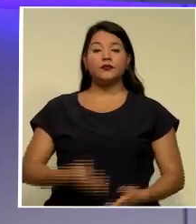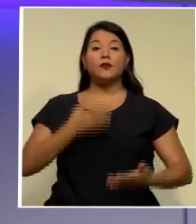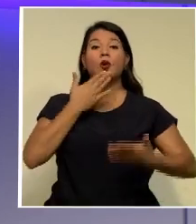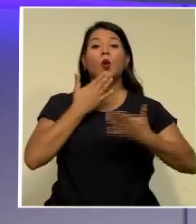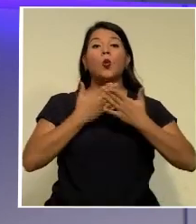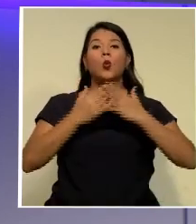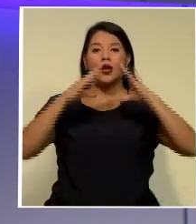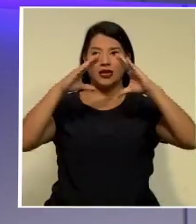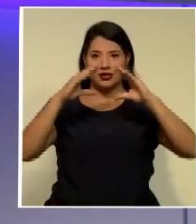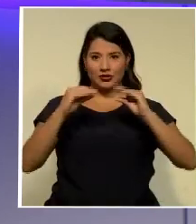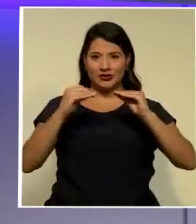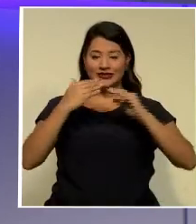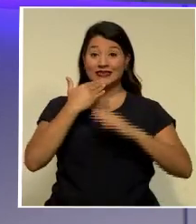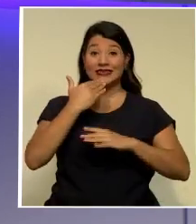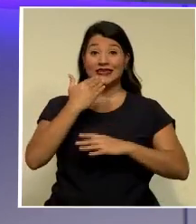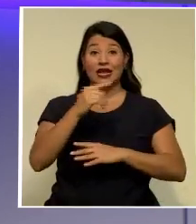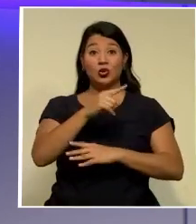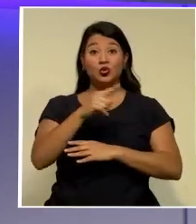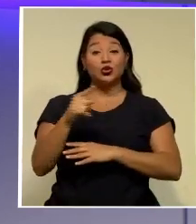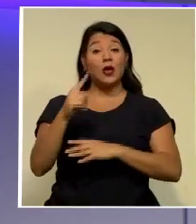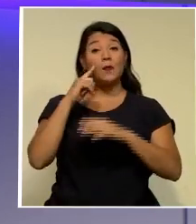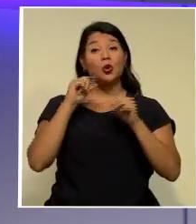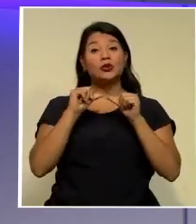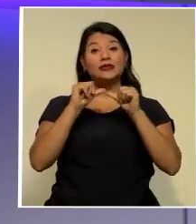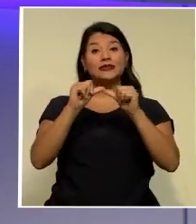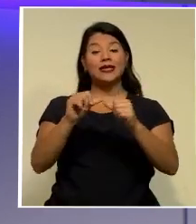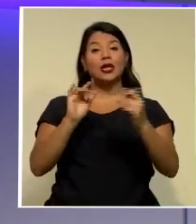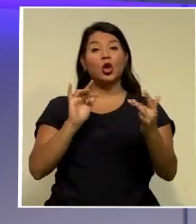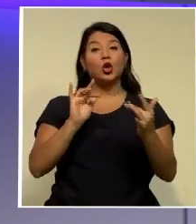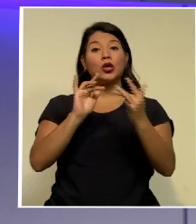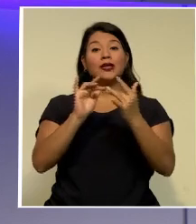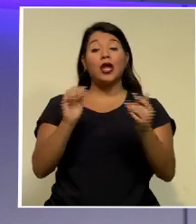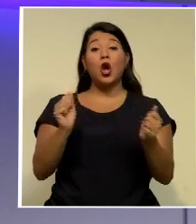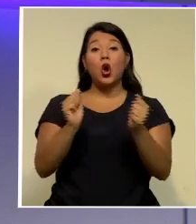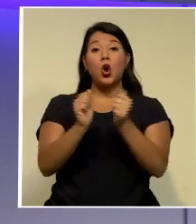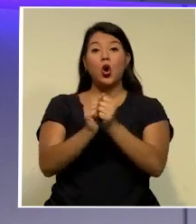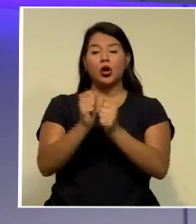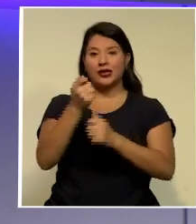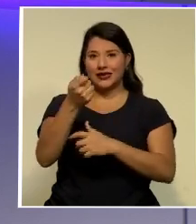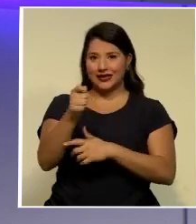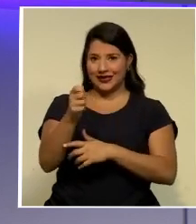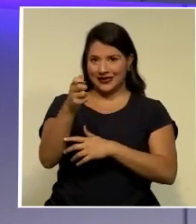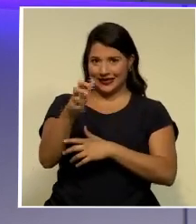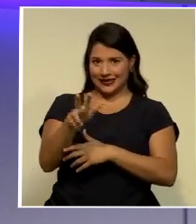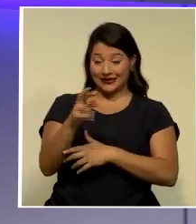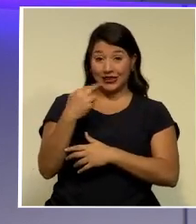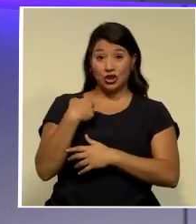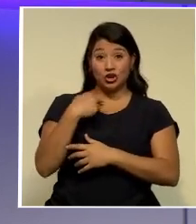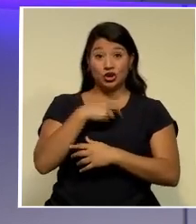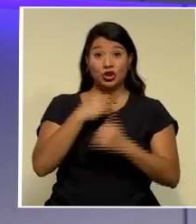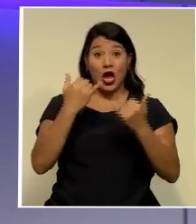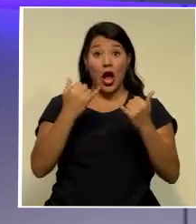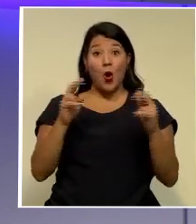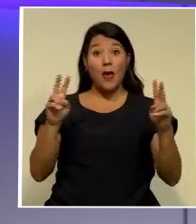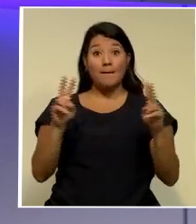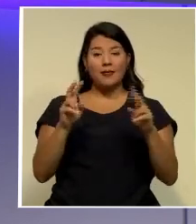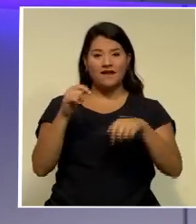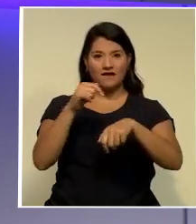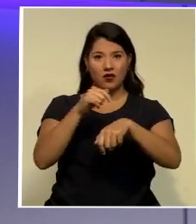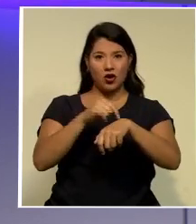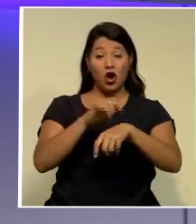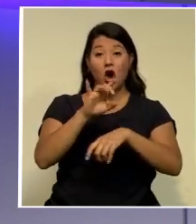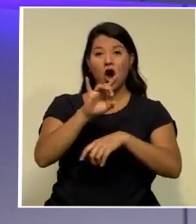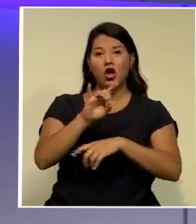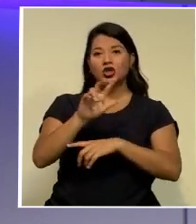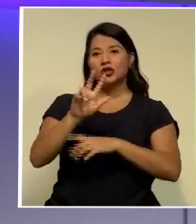Buenas noches, gracias por continuar conectados a la señal de Canal 13. Estamos en vivo, 8 de la noche con